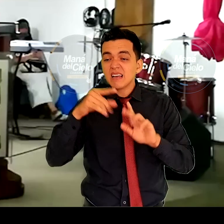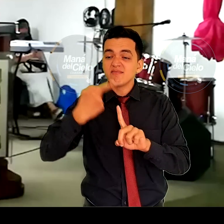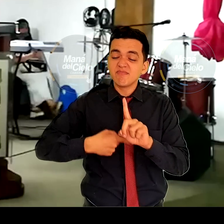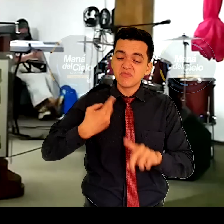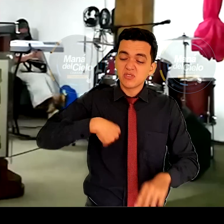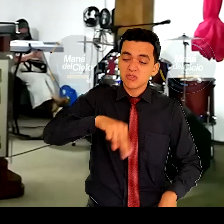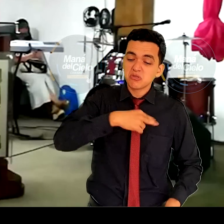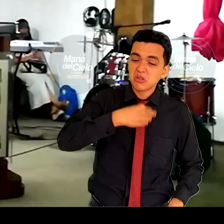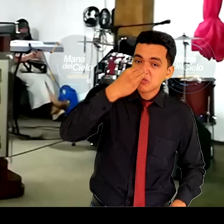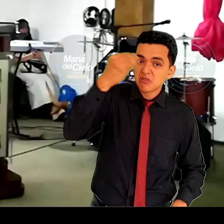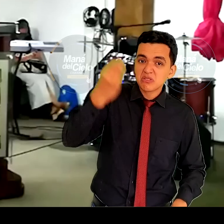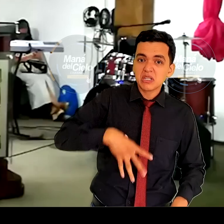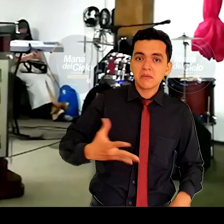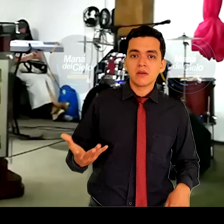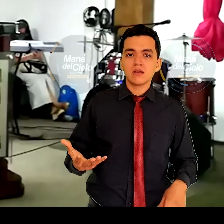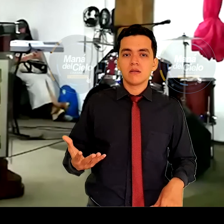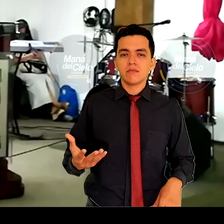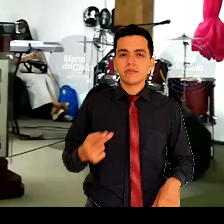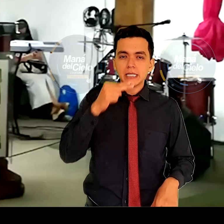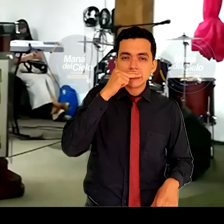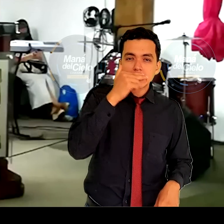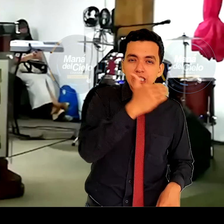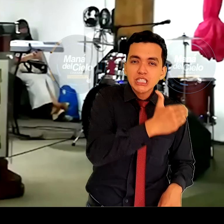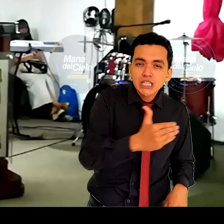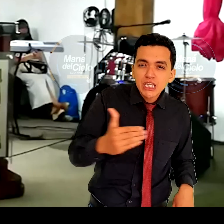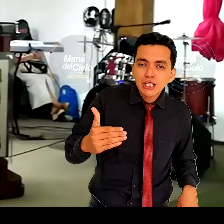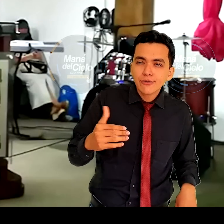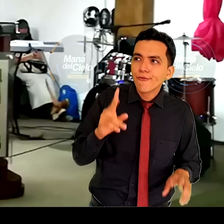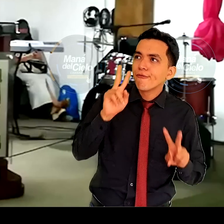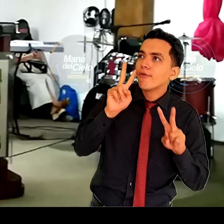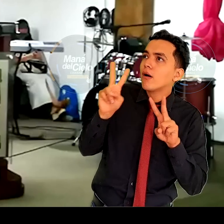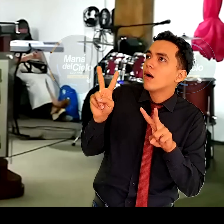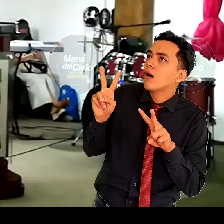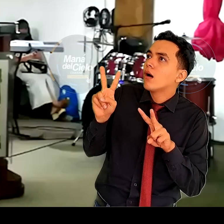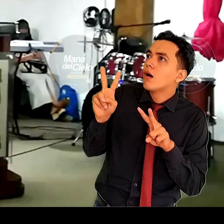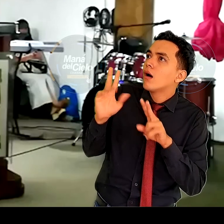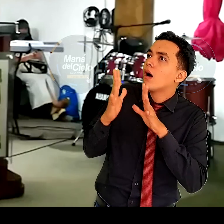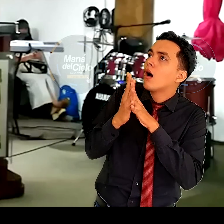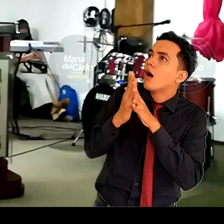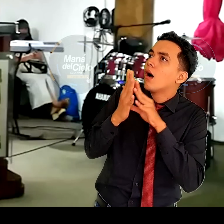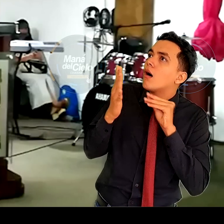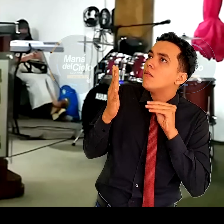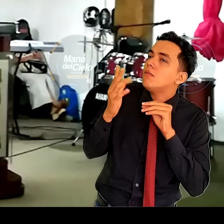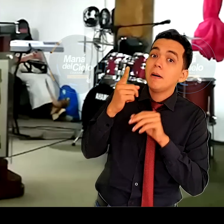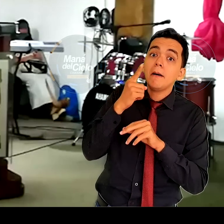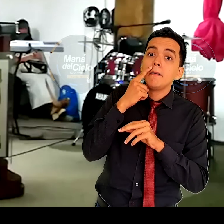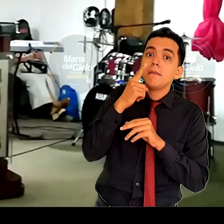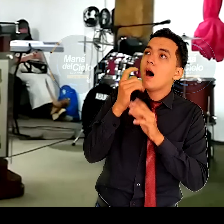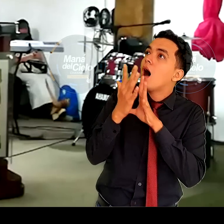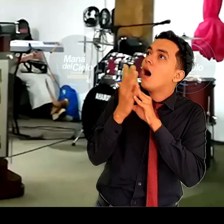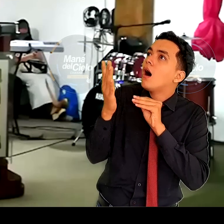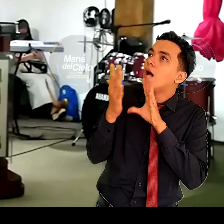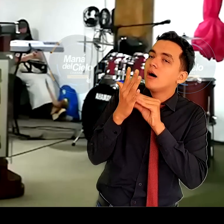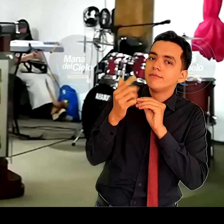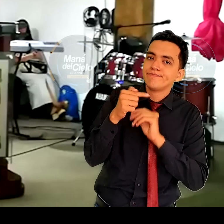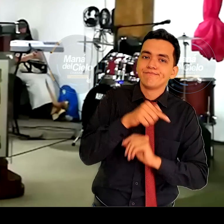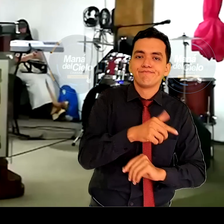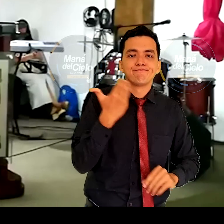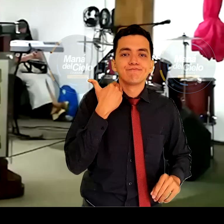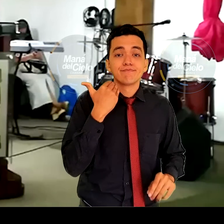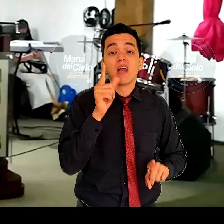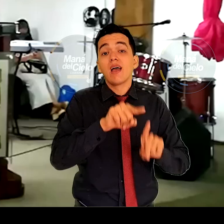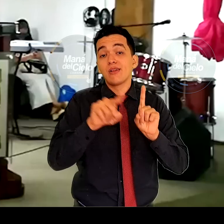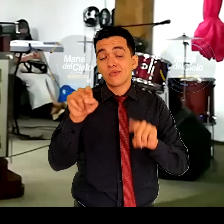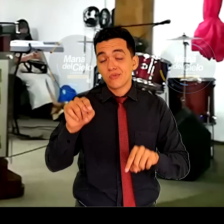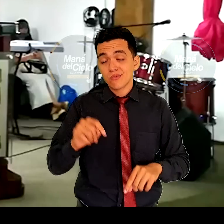y entonces los hijos que están ahí, por eso es que algunos creyentes han perdido sus hijos. Un día una mamá llegó y me dijo: